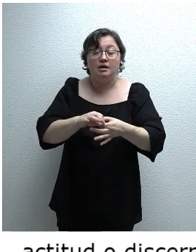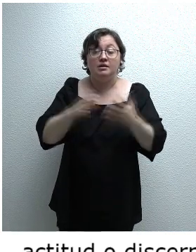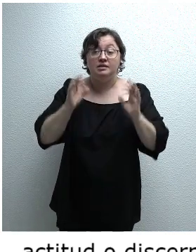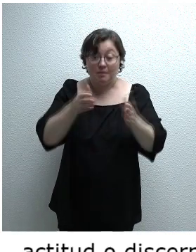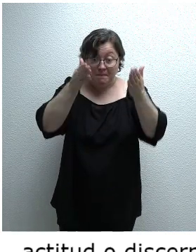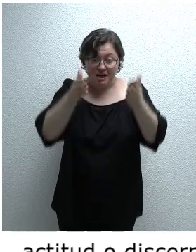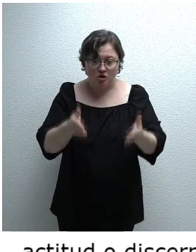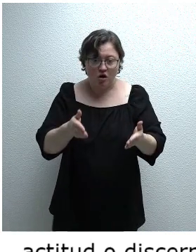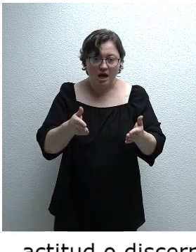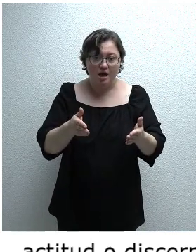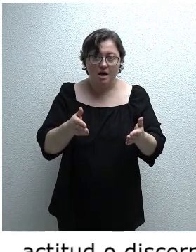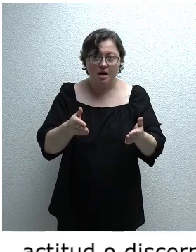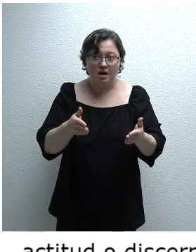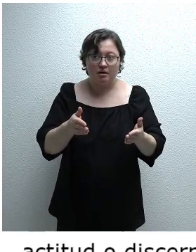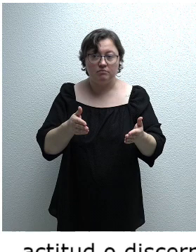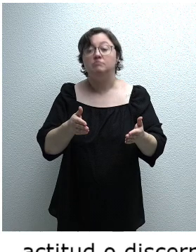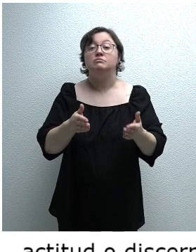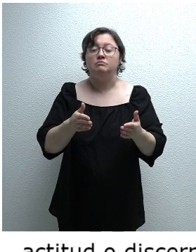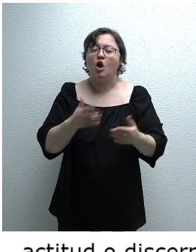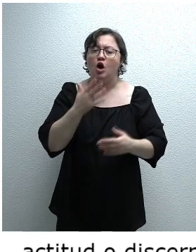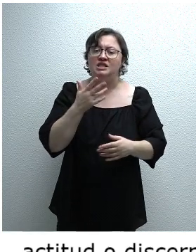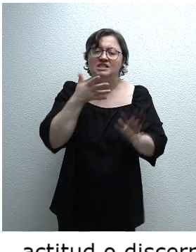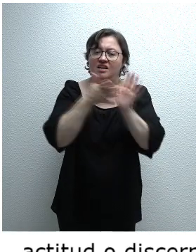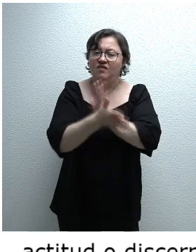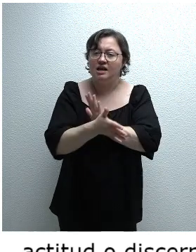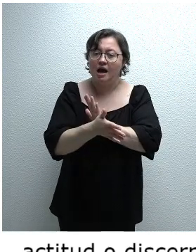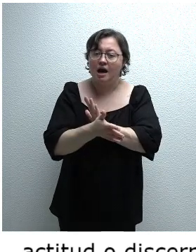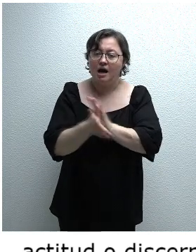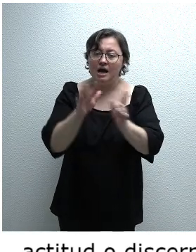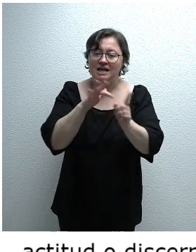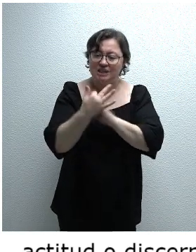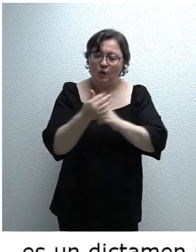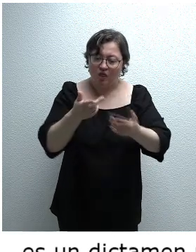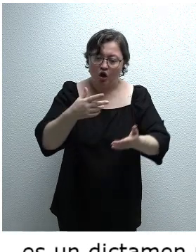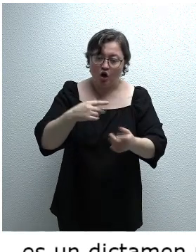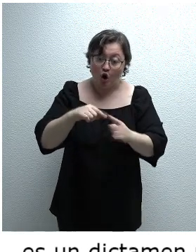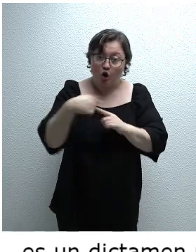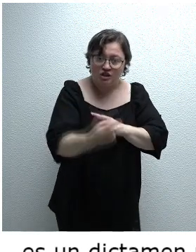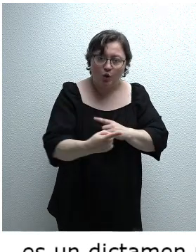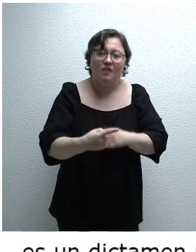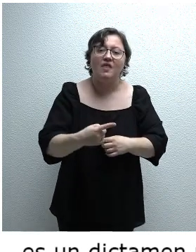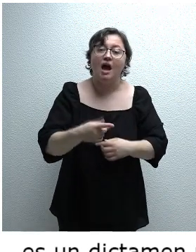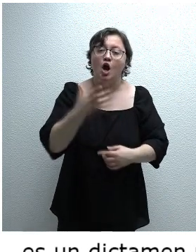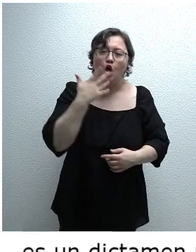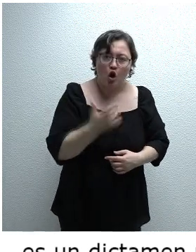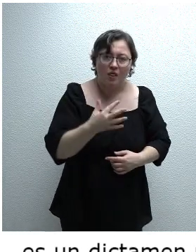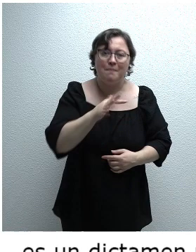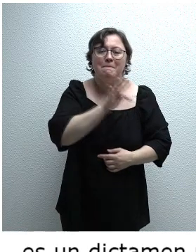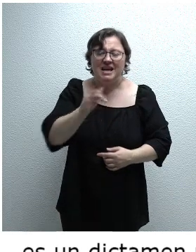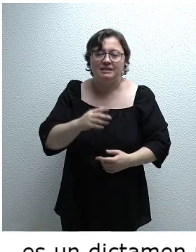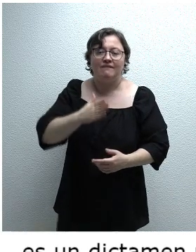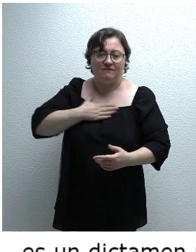esa persona conoce suficientemente sus efectos jurídicos y los quiere con nuestra